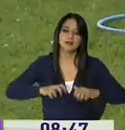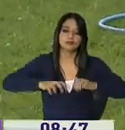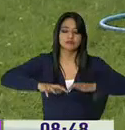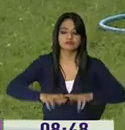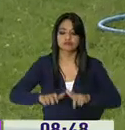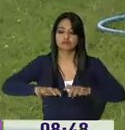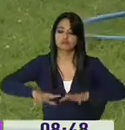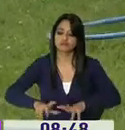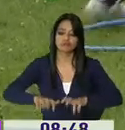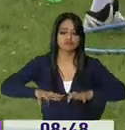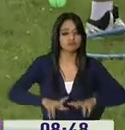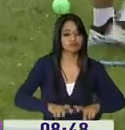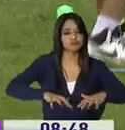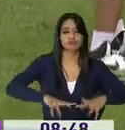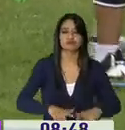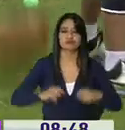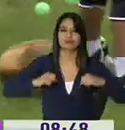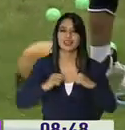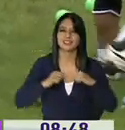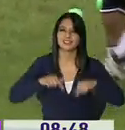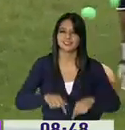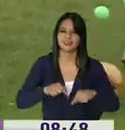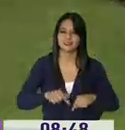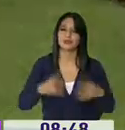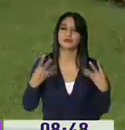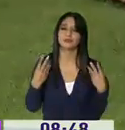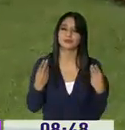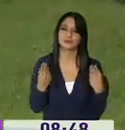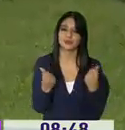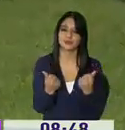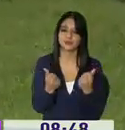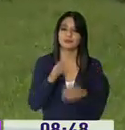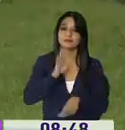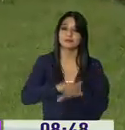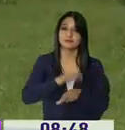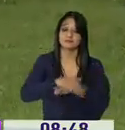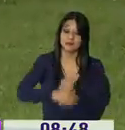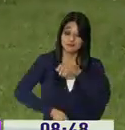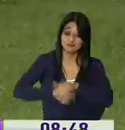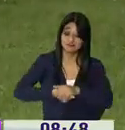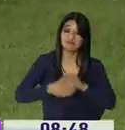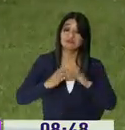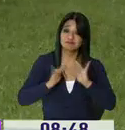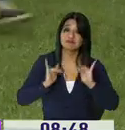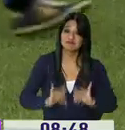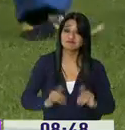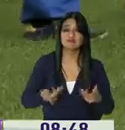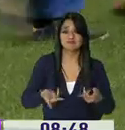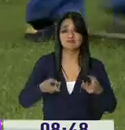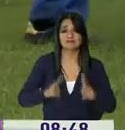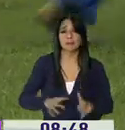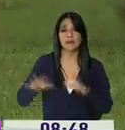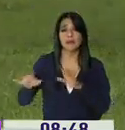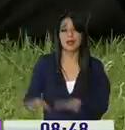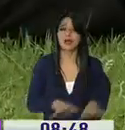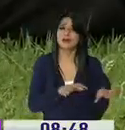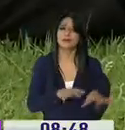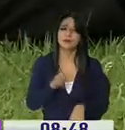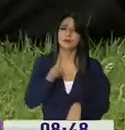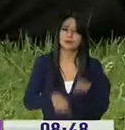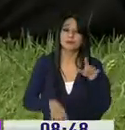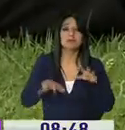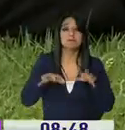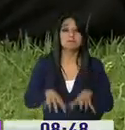sus ejercicios de adiestramiento para relajarlo. Debido a que el confinamiento redujo su actividad física y los